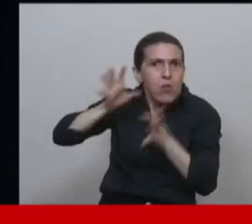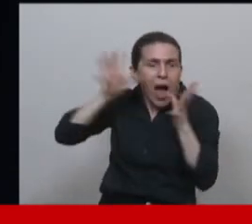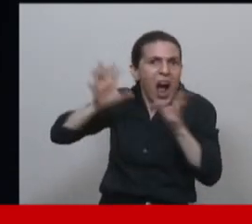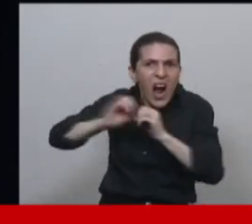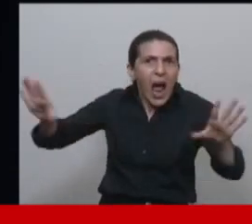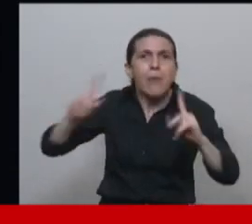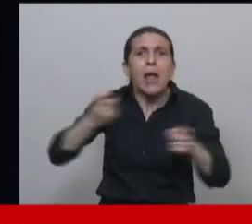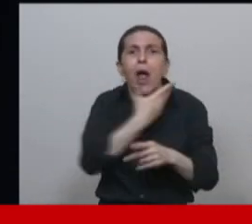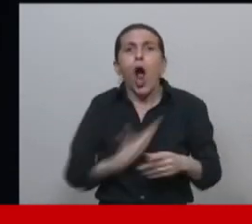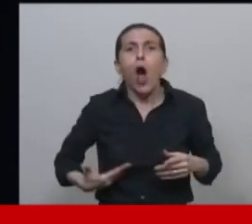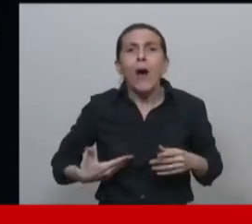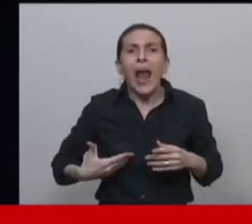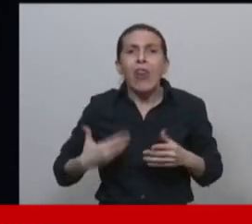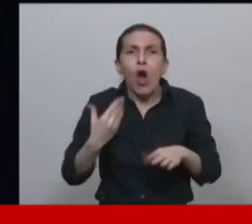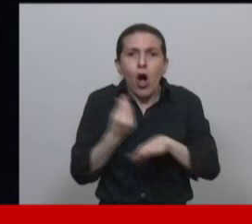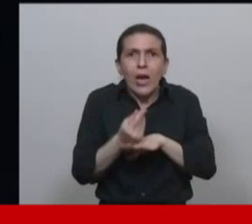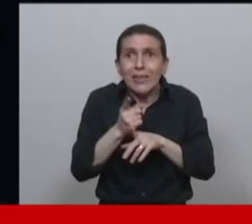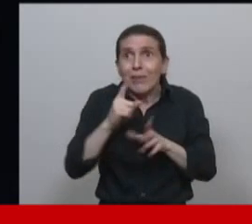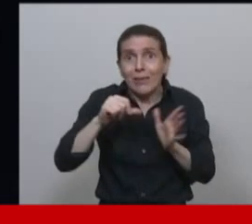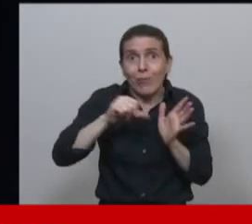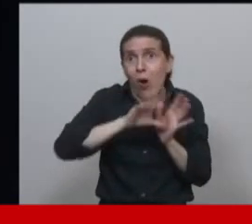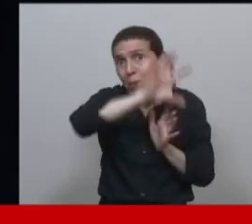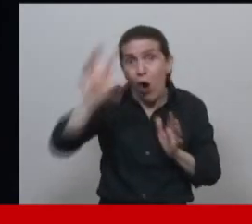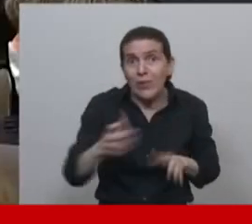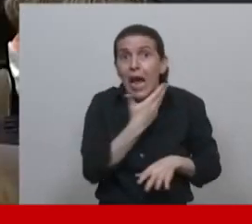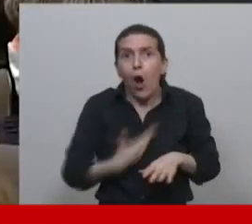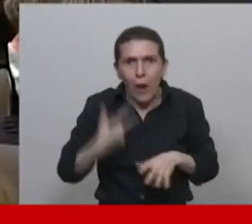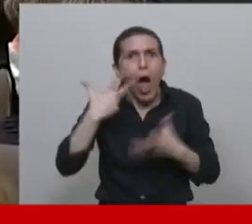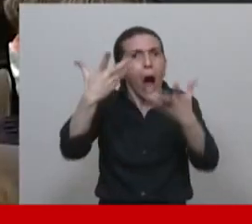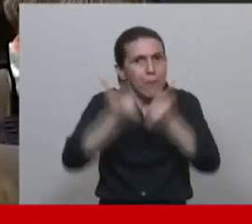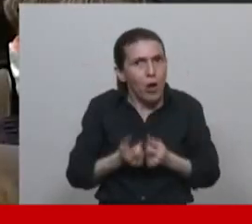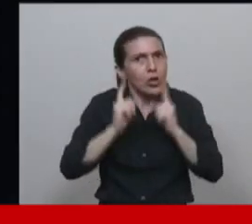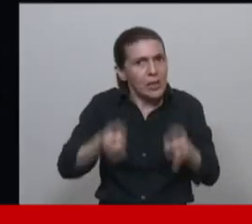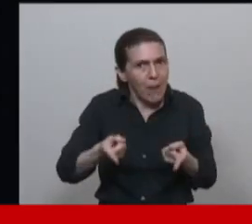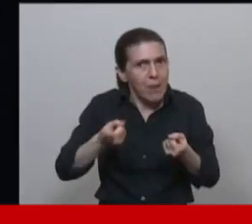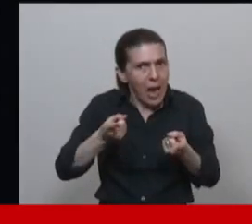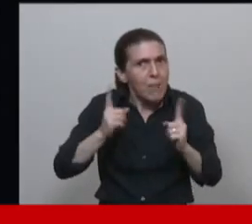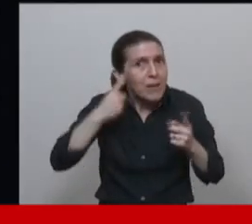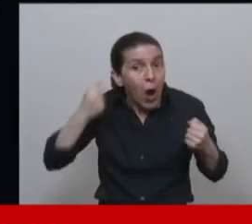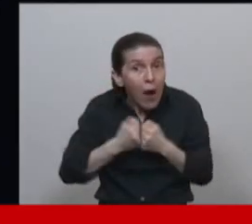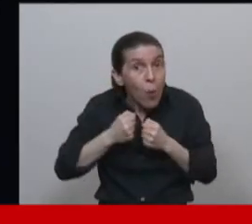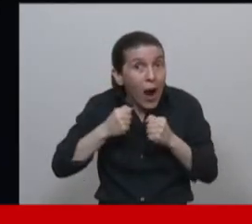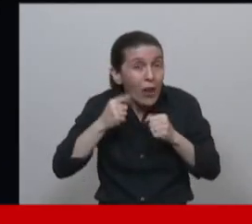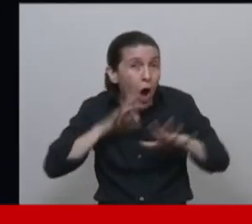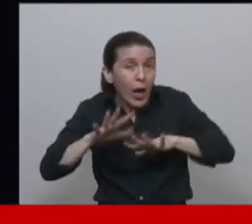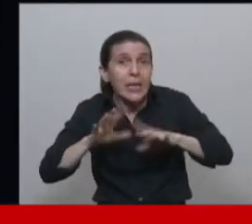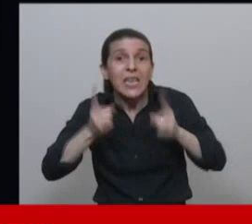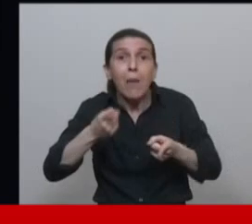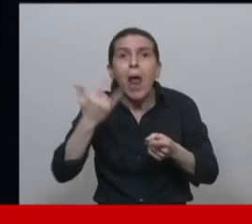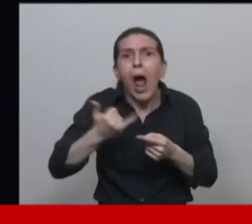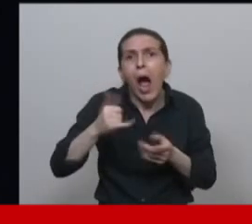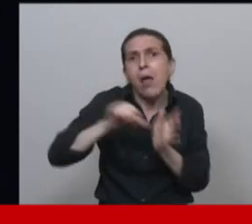los gobernadores del país apoyaron este proceso y apoyaron las distintas instancias de oferta que el